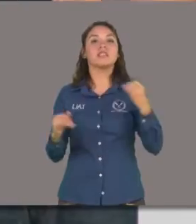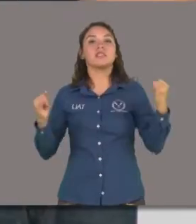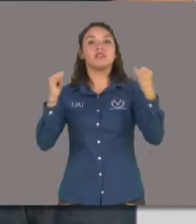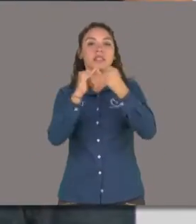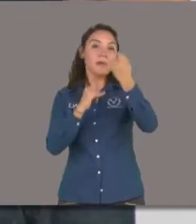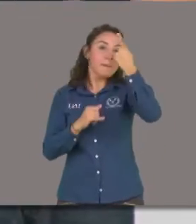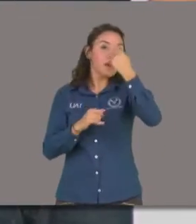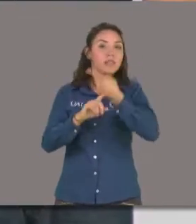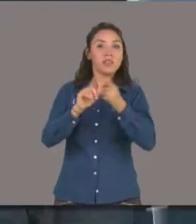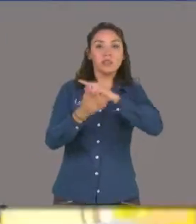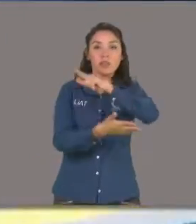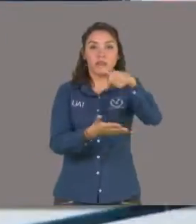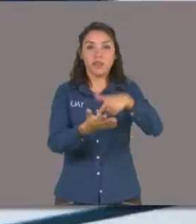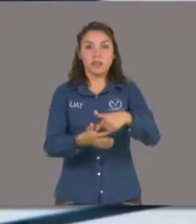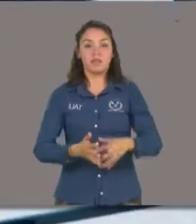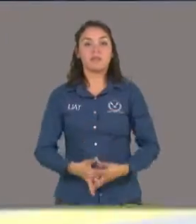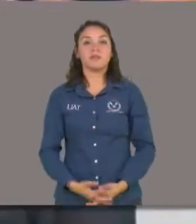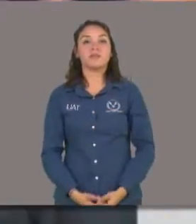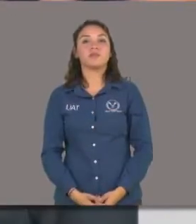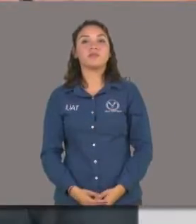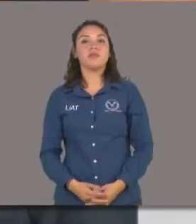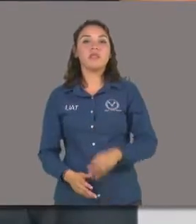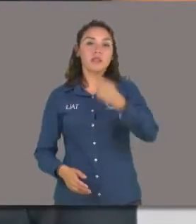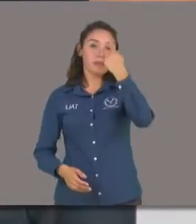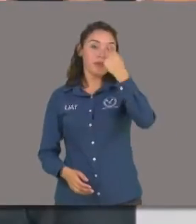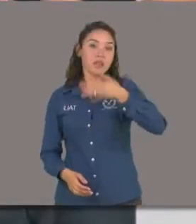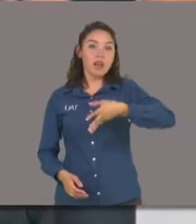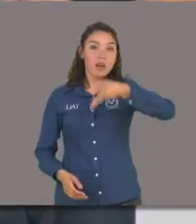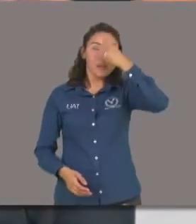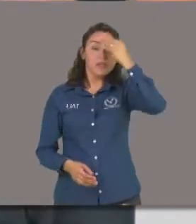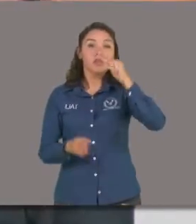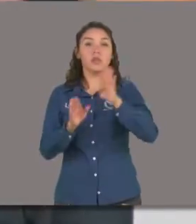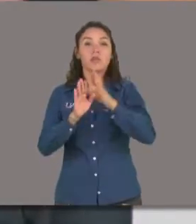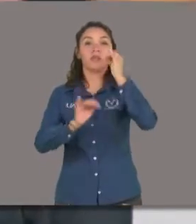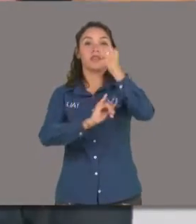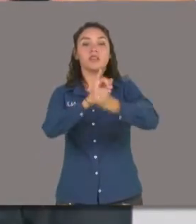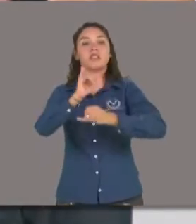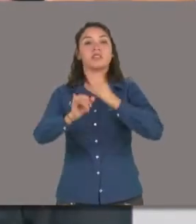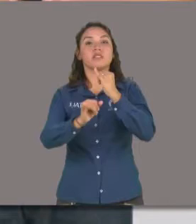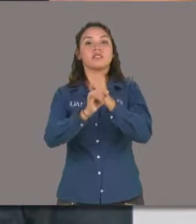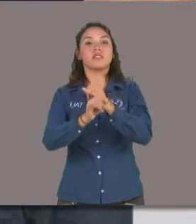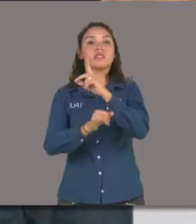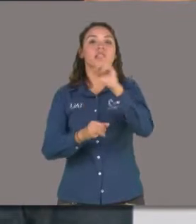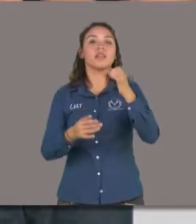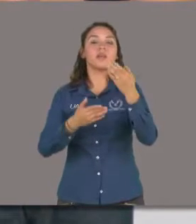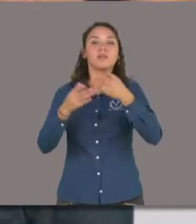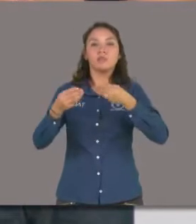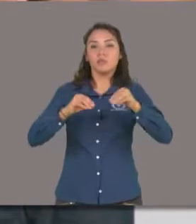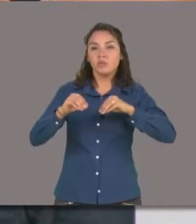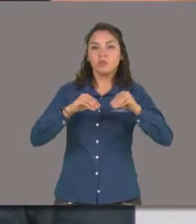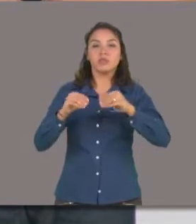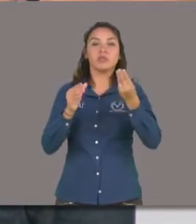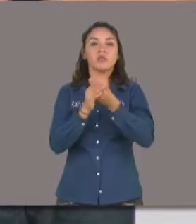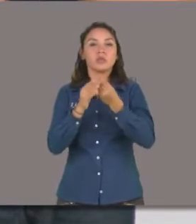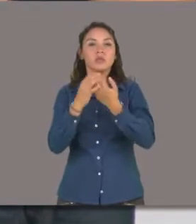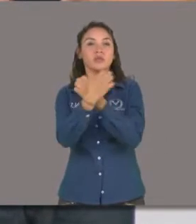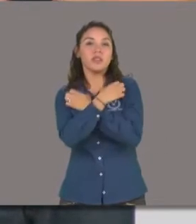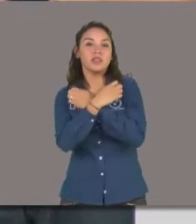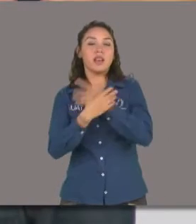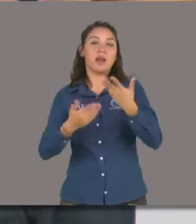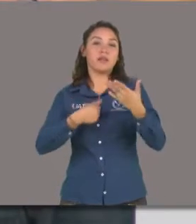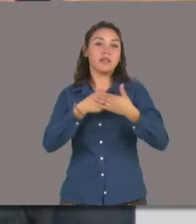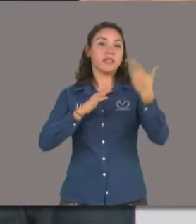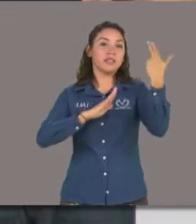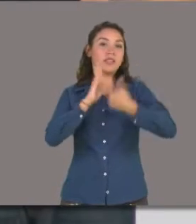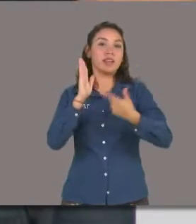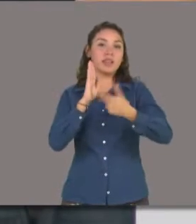institución para con la entidad. Con la finalidad de fortalecer la internacionalización de los procesos educativos de la UAT, se llevó a